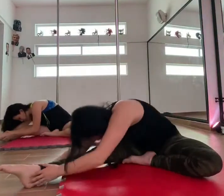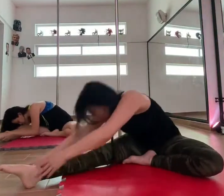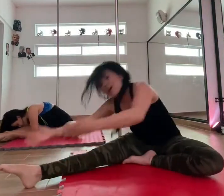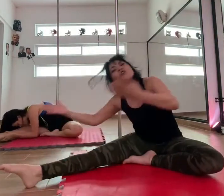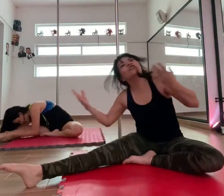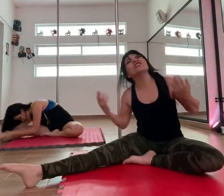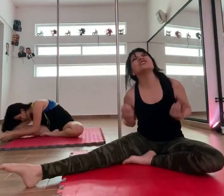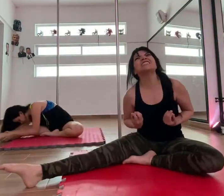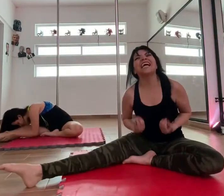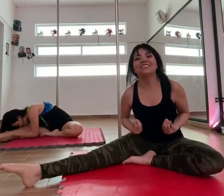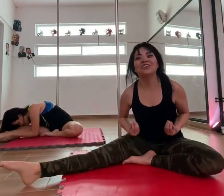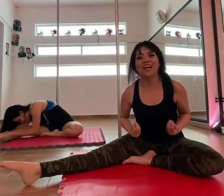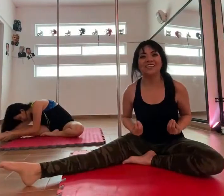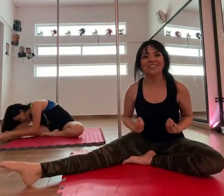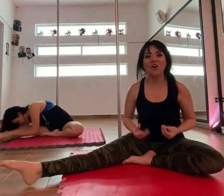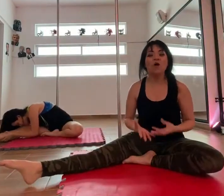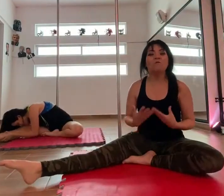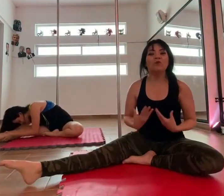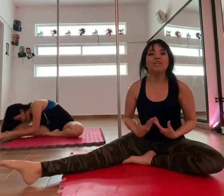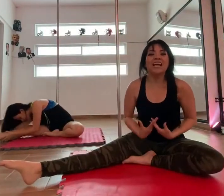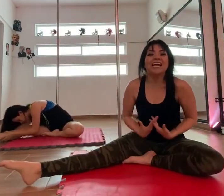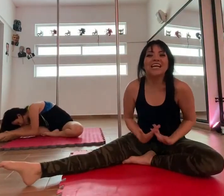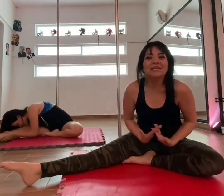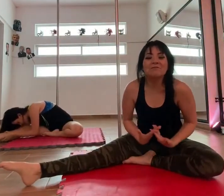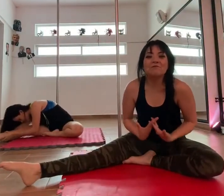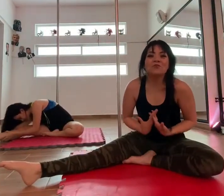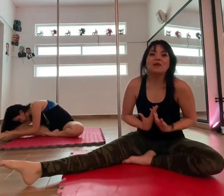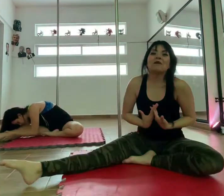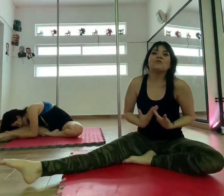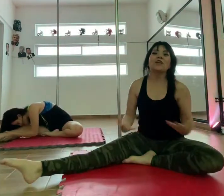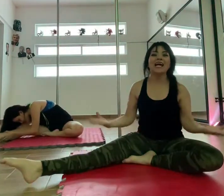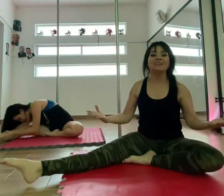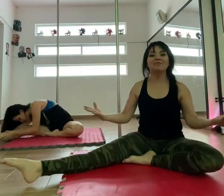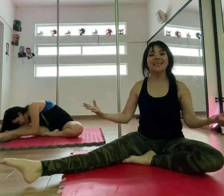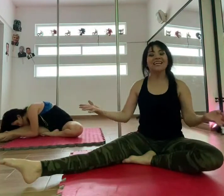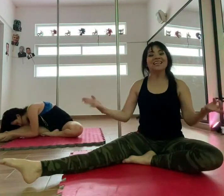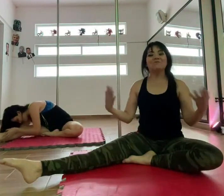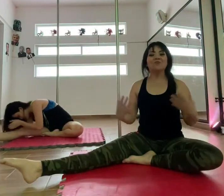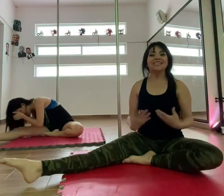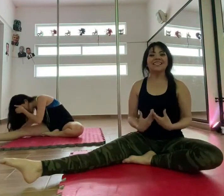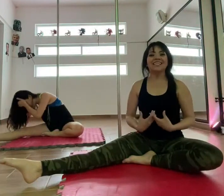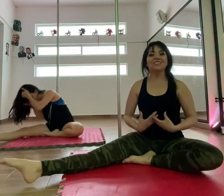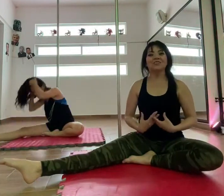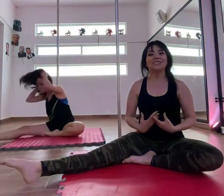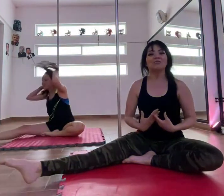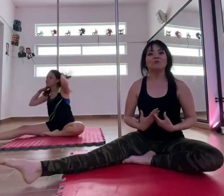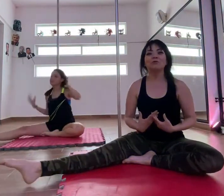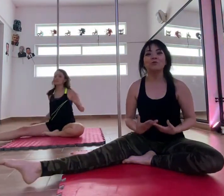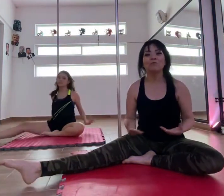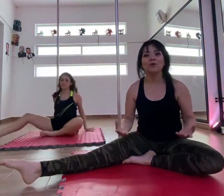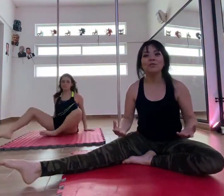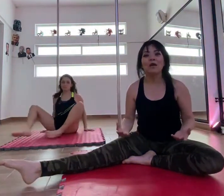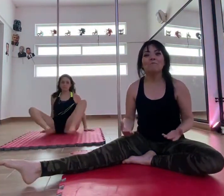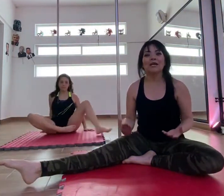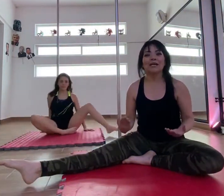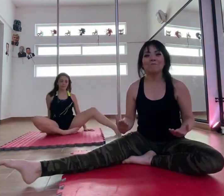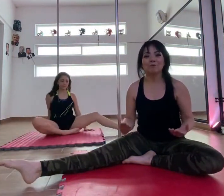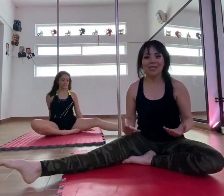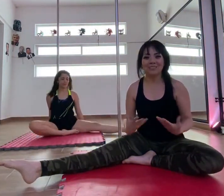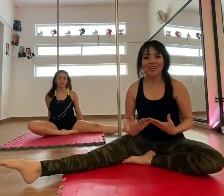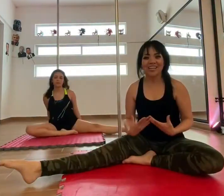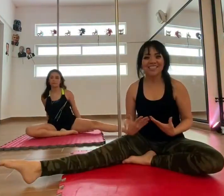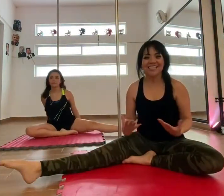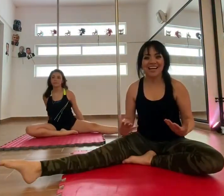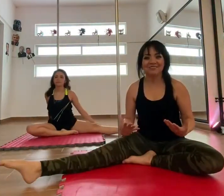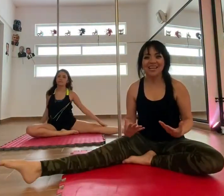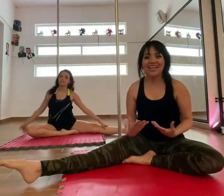lo hago con tanto cariño, voy a quererme, voy a valorarme y voy a hacer las cosas con mucho amor para que